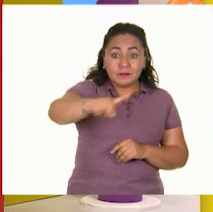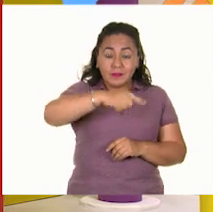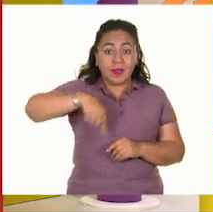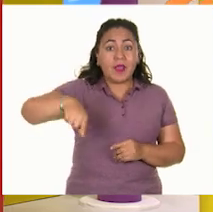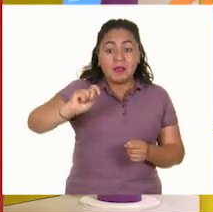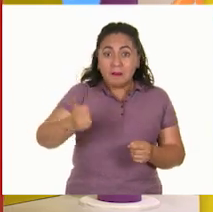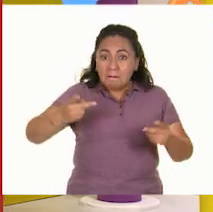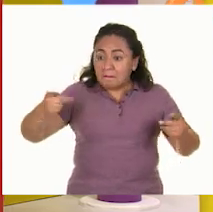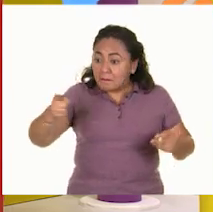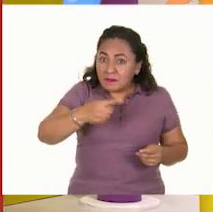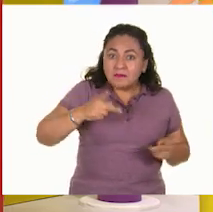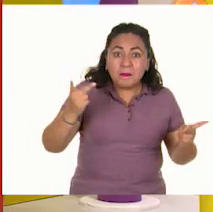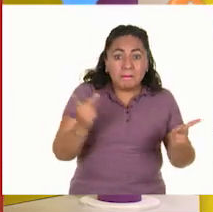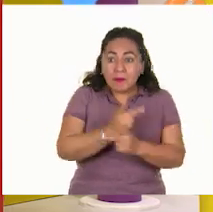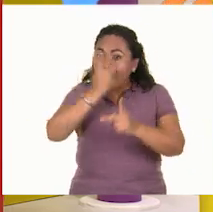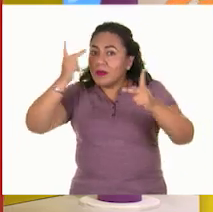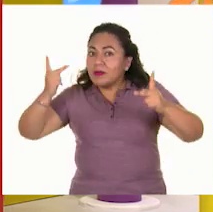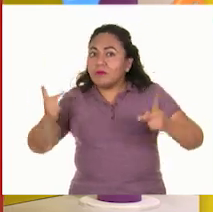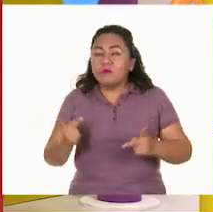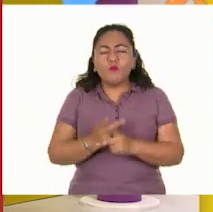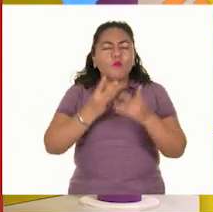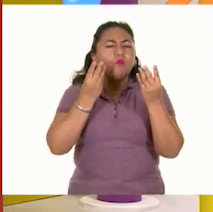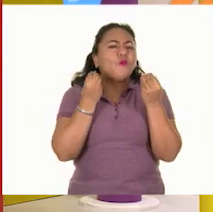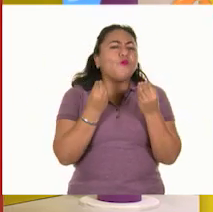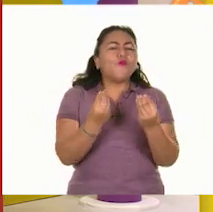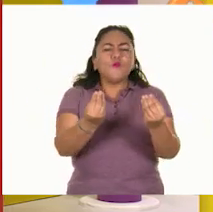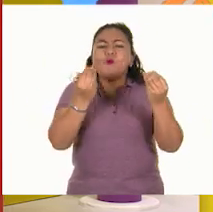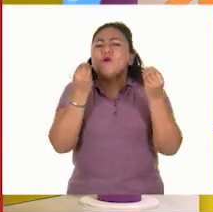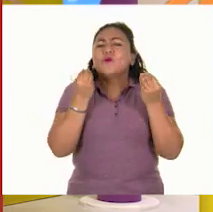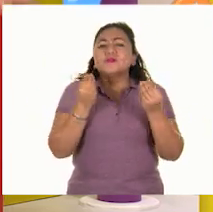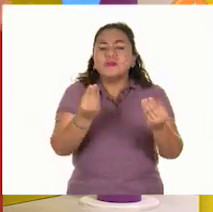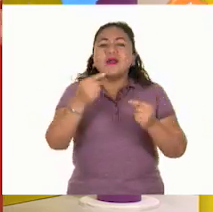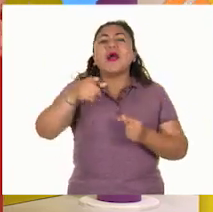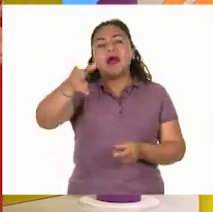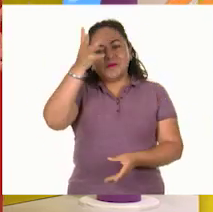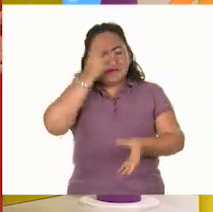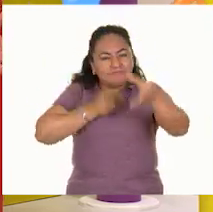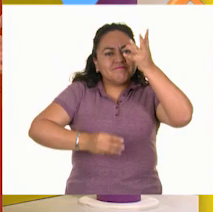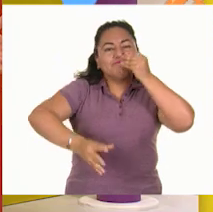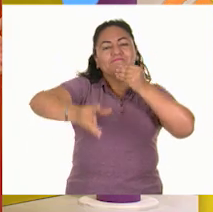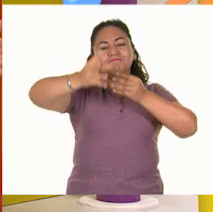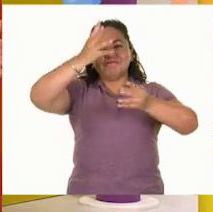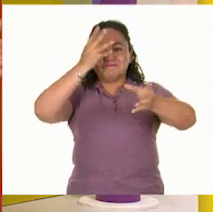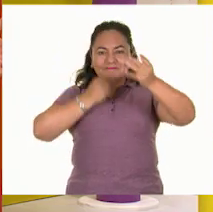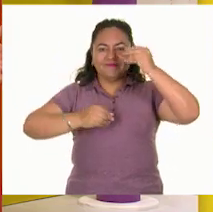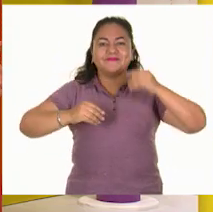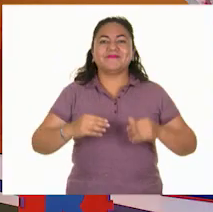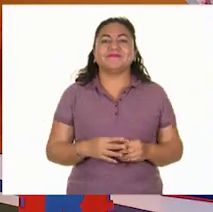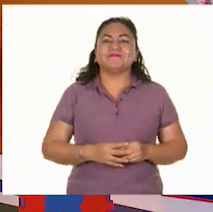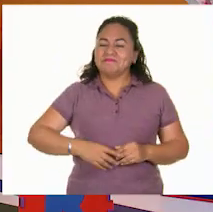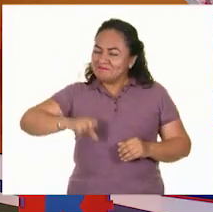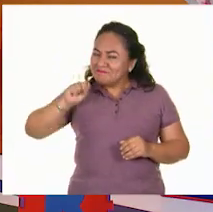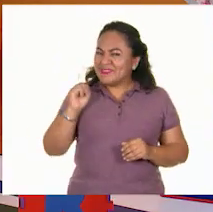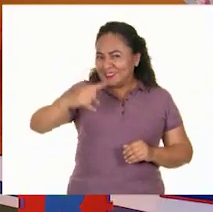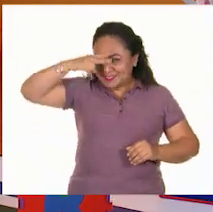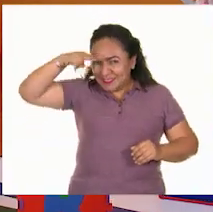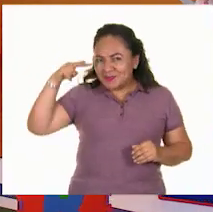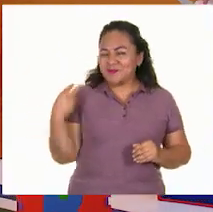aquí pasa son muchas cosas de aprendizaje. ¡Sí, señor!